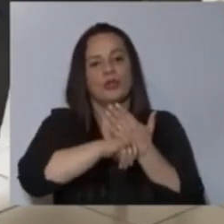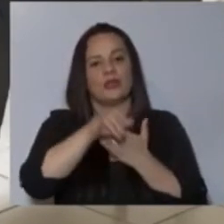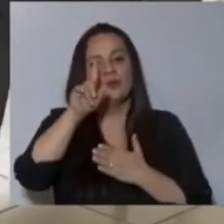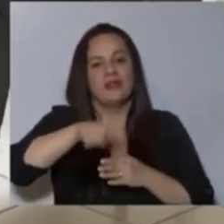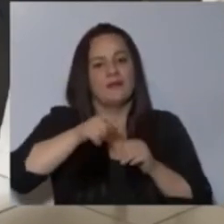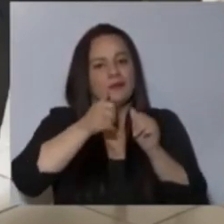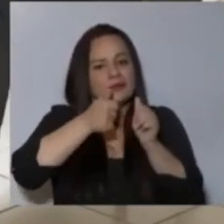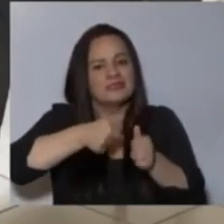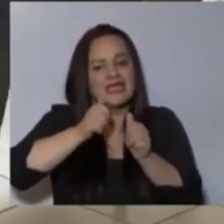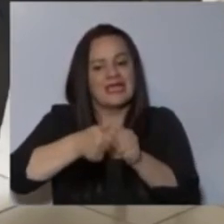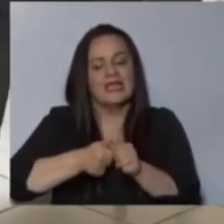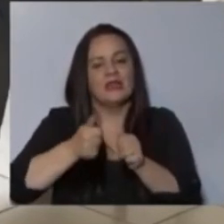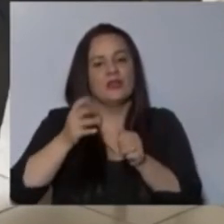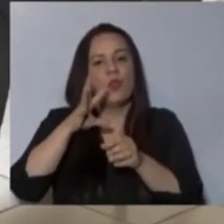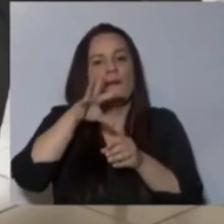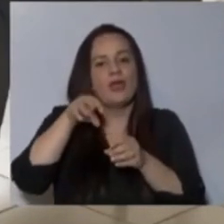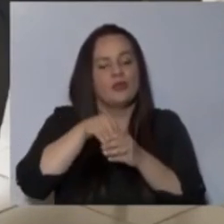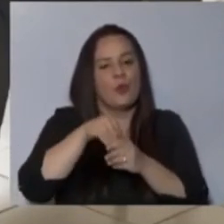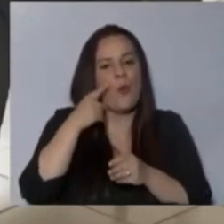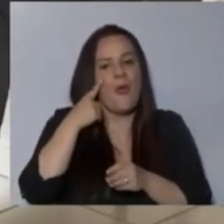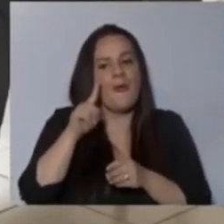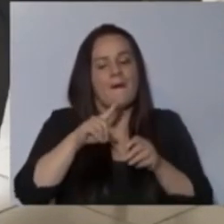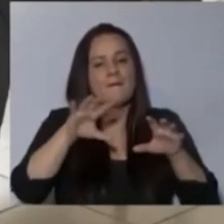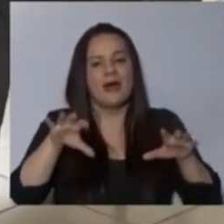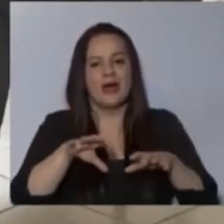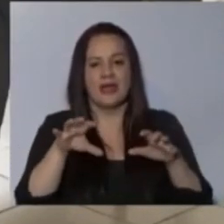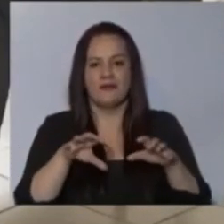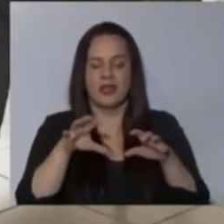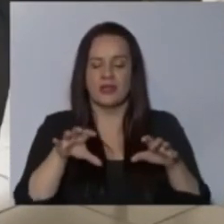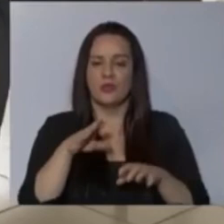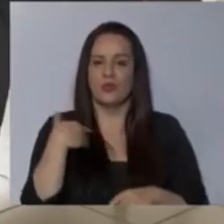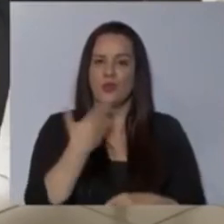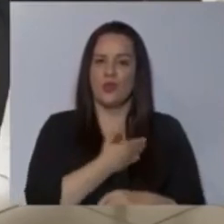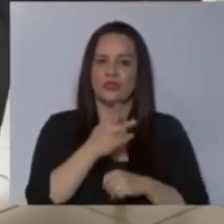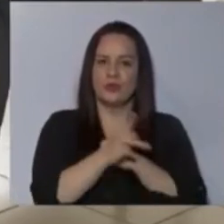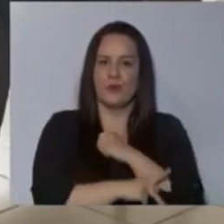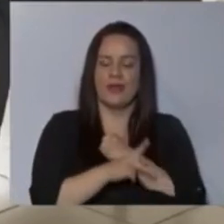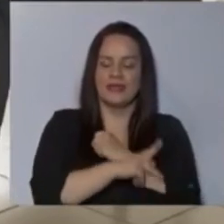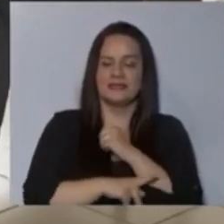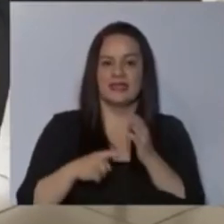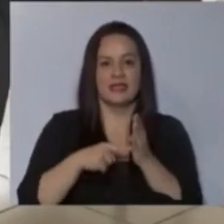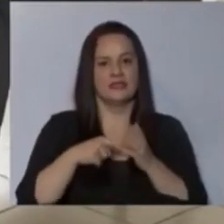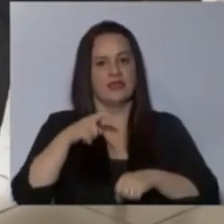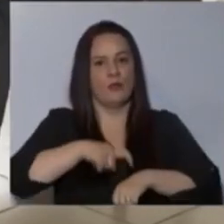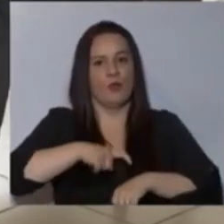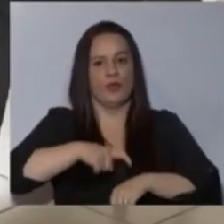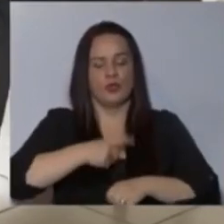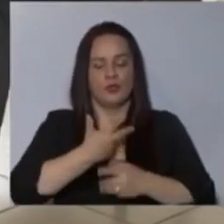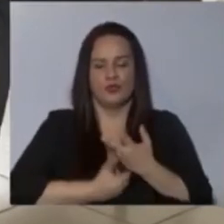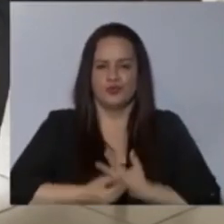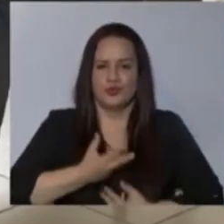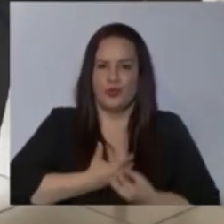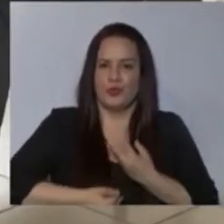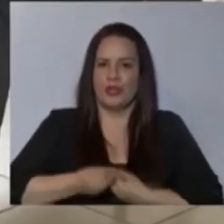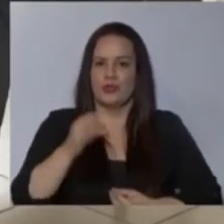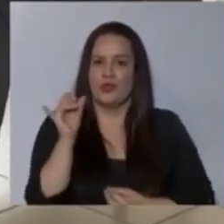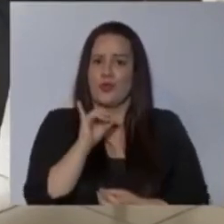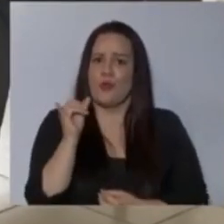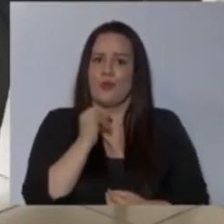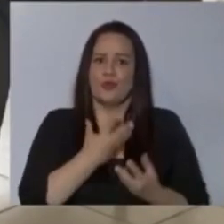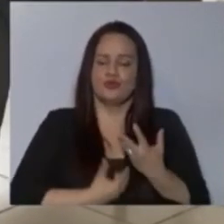seguir tomando en cuenta para reactivar pues nuestro país, que en este momento pues está sufriendo como